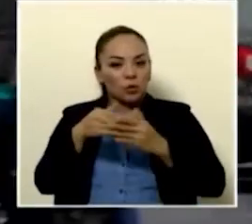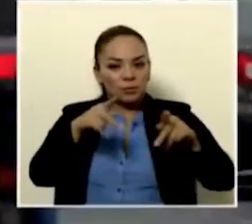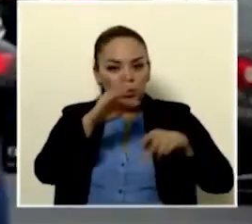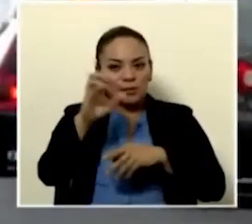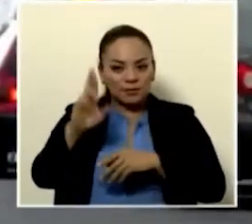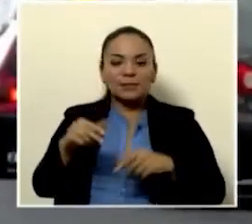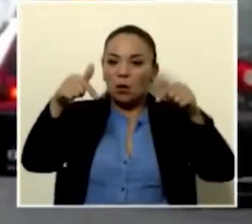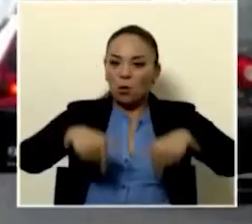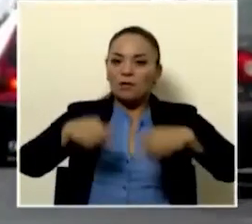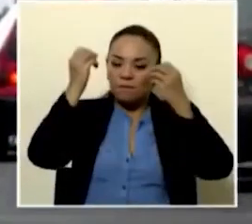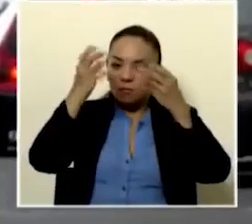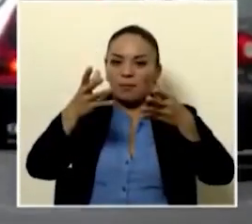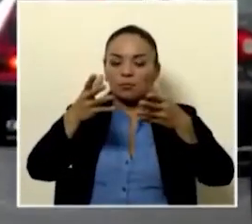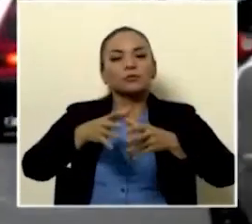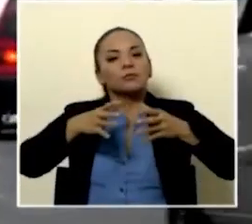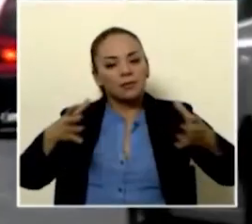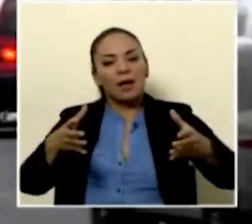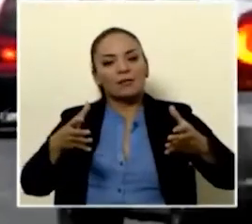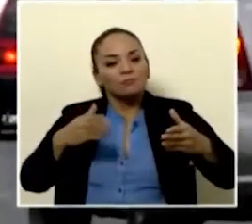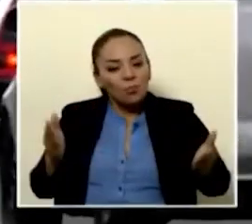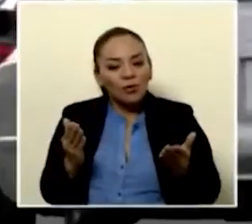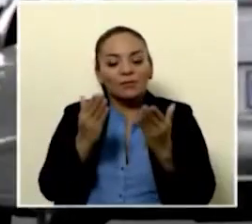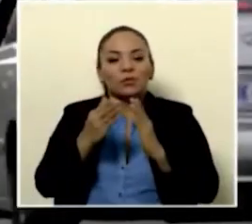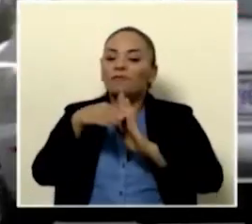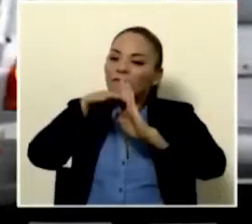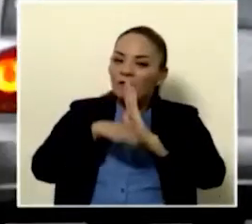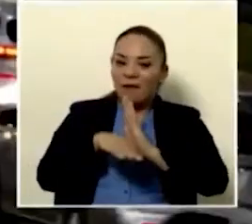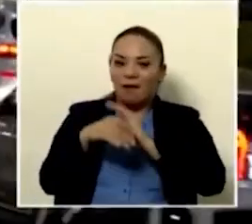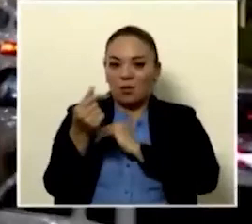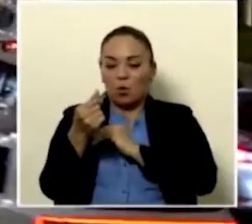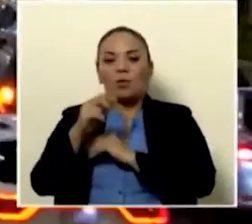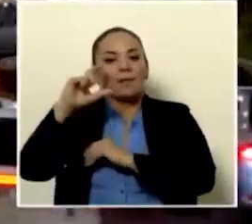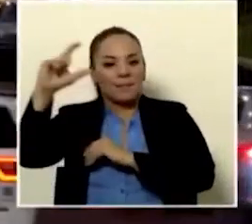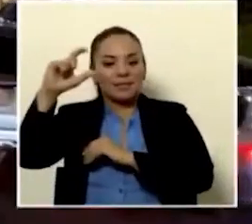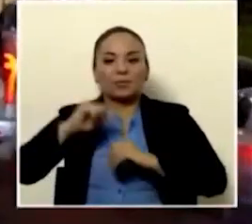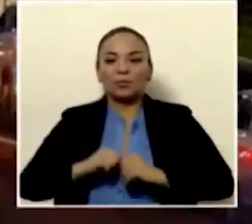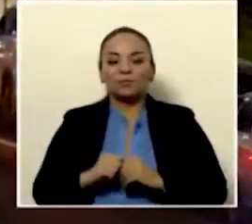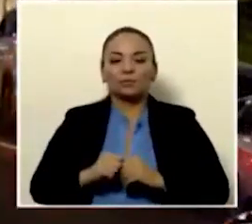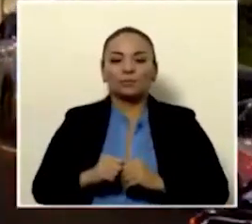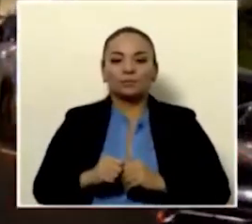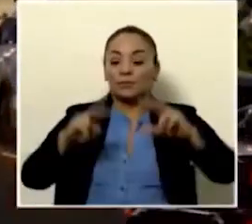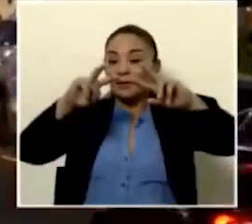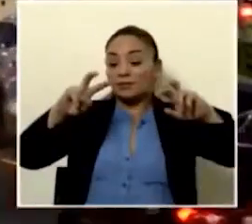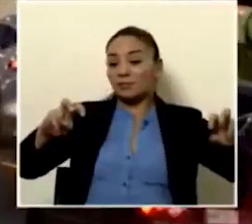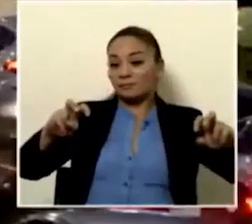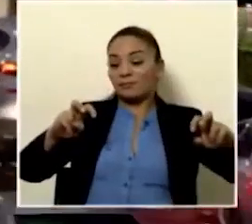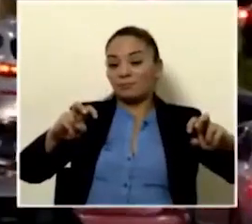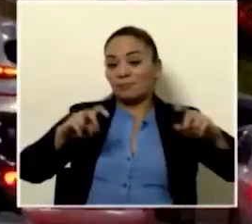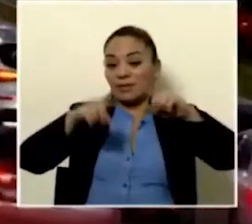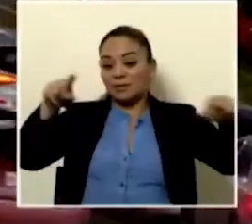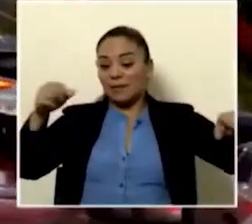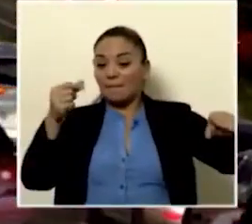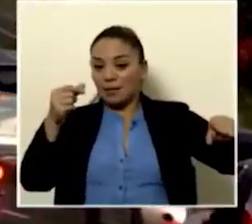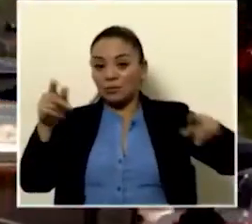hoy anunciamos con enorme motivación una rebaja en el cobro del marchamo. La revisión de la fórmula del índice de precios